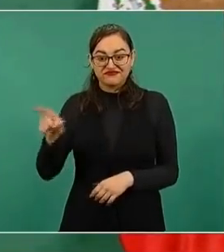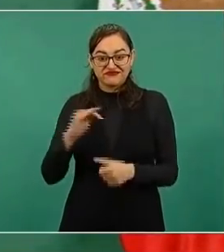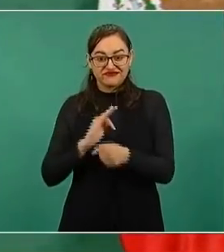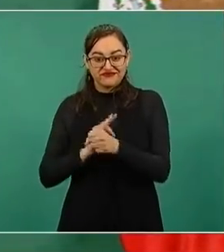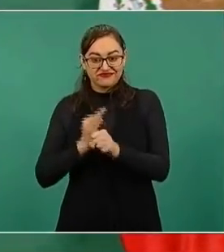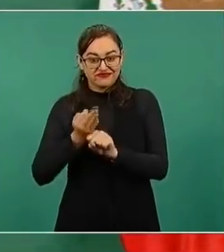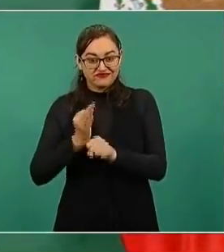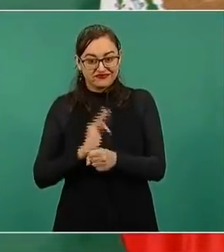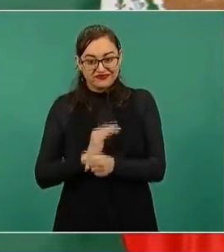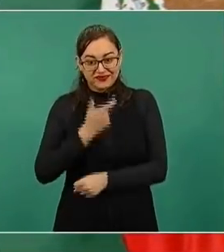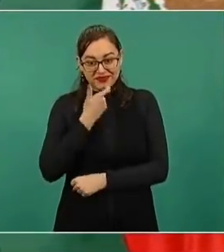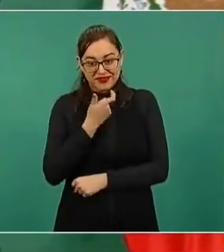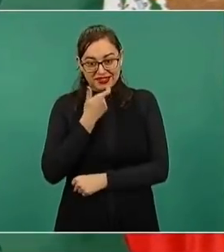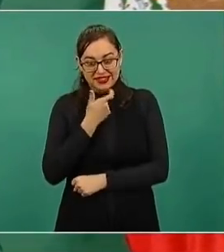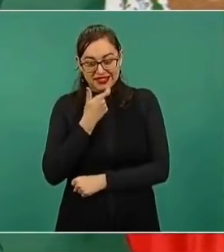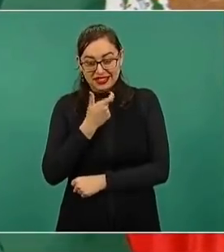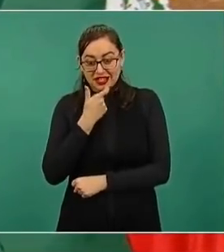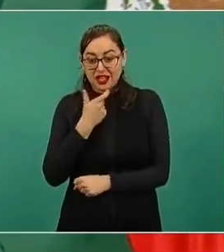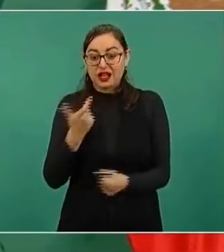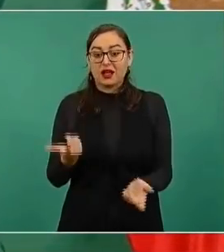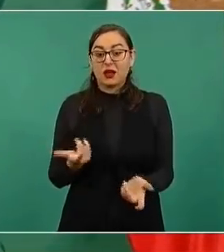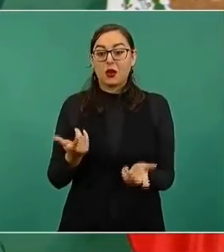una azteca,